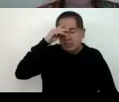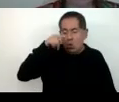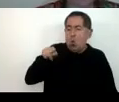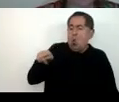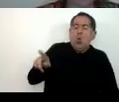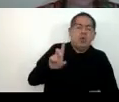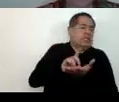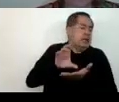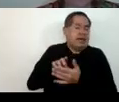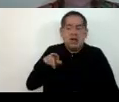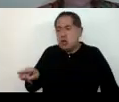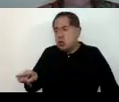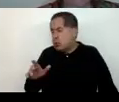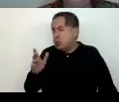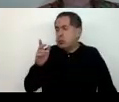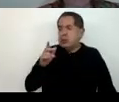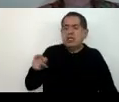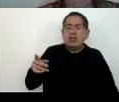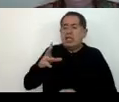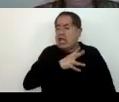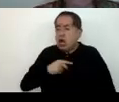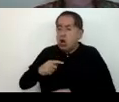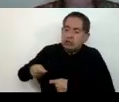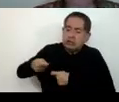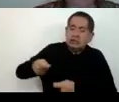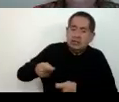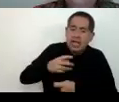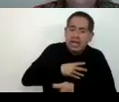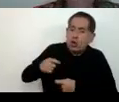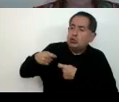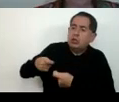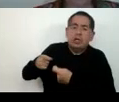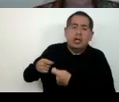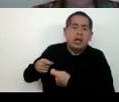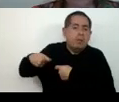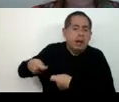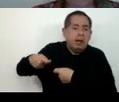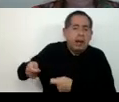se pueden heredar, se pueden transmitir,